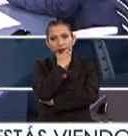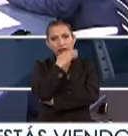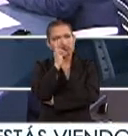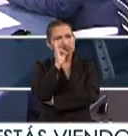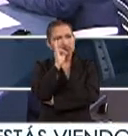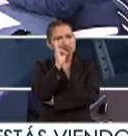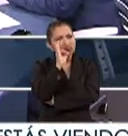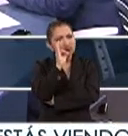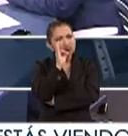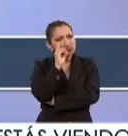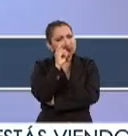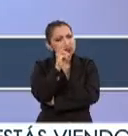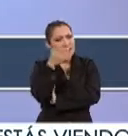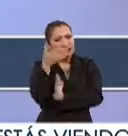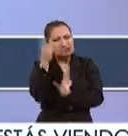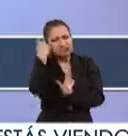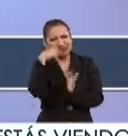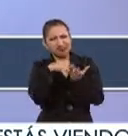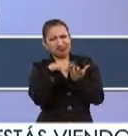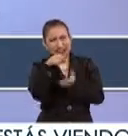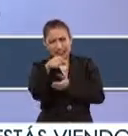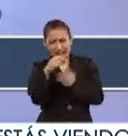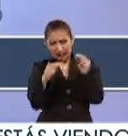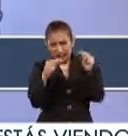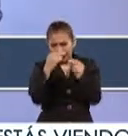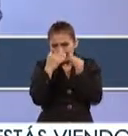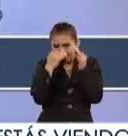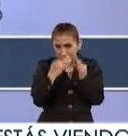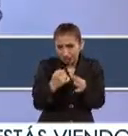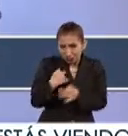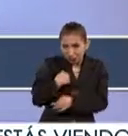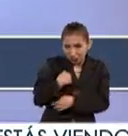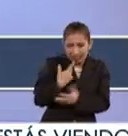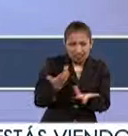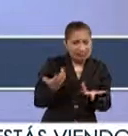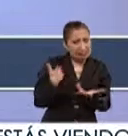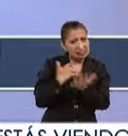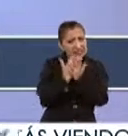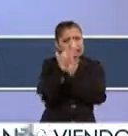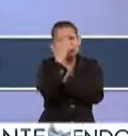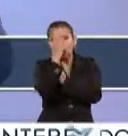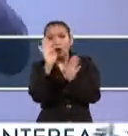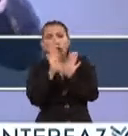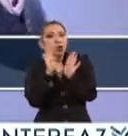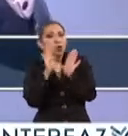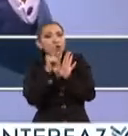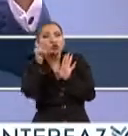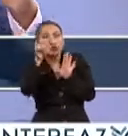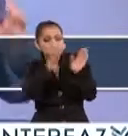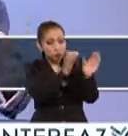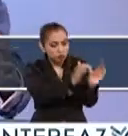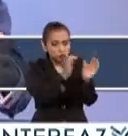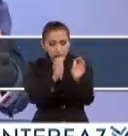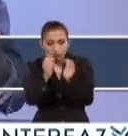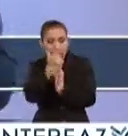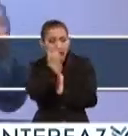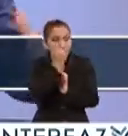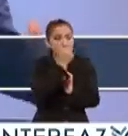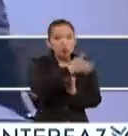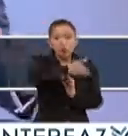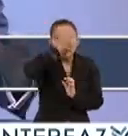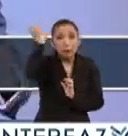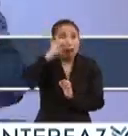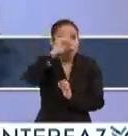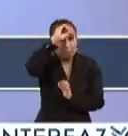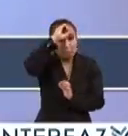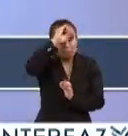mejor se preguntan si es el nivel adecuado para ellos. ¿Cómo estandarizan el hecho de que un estudiante no